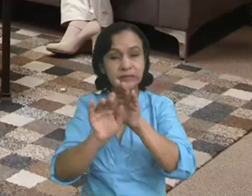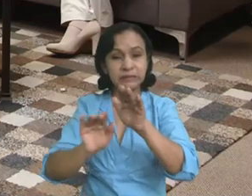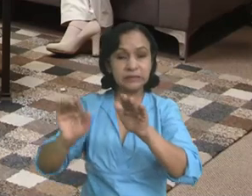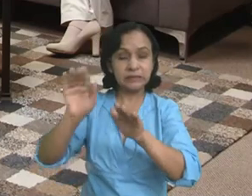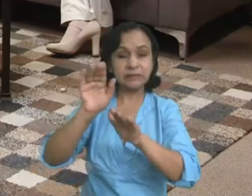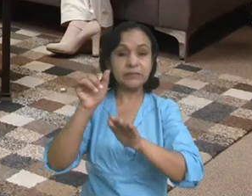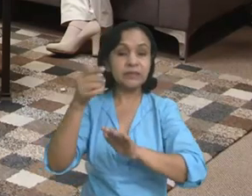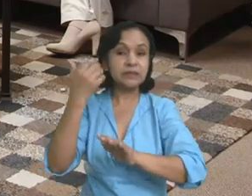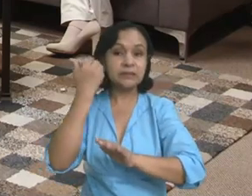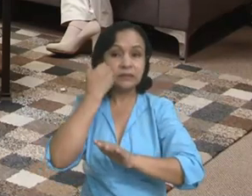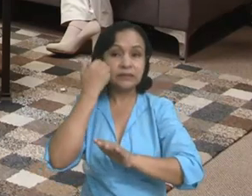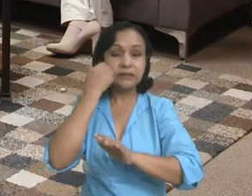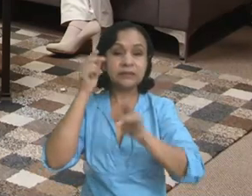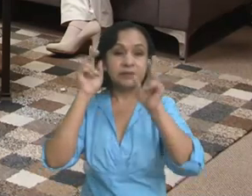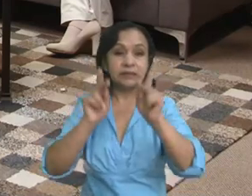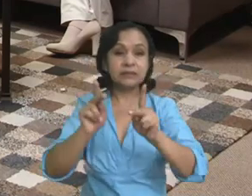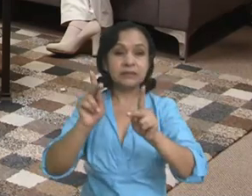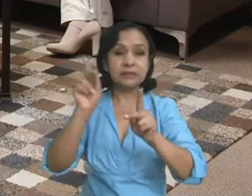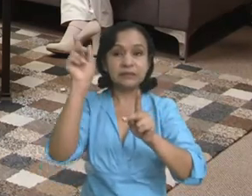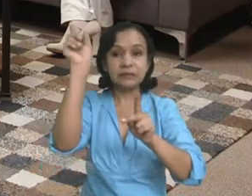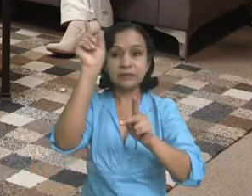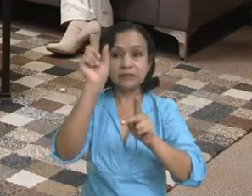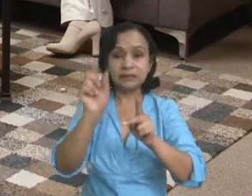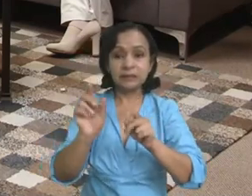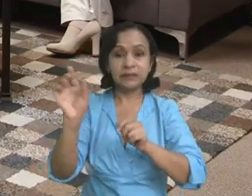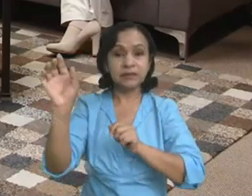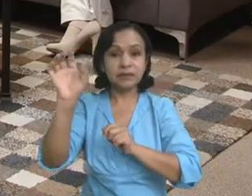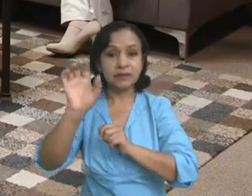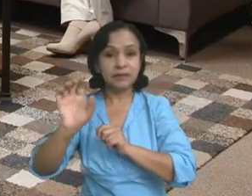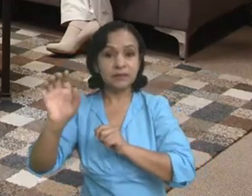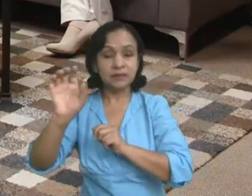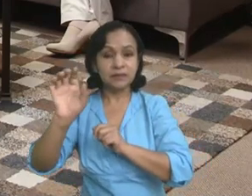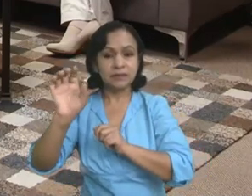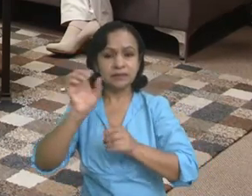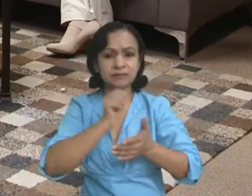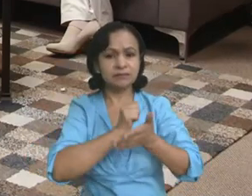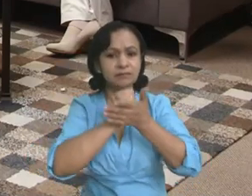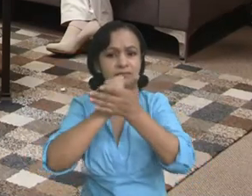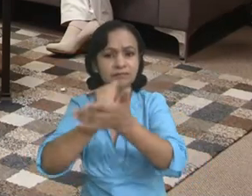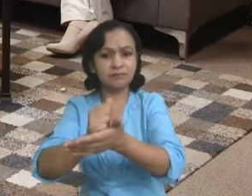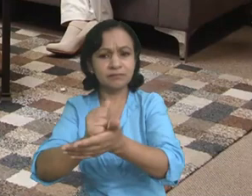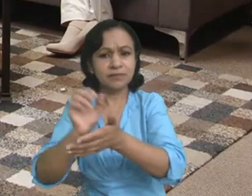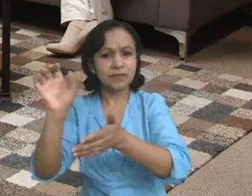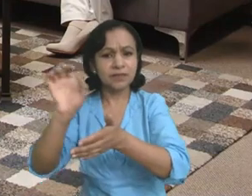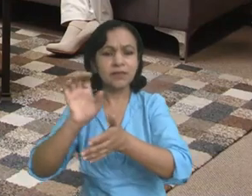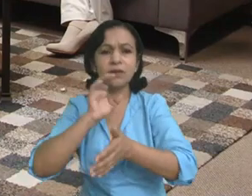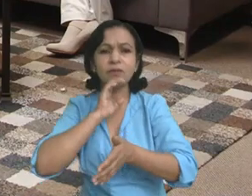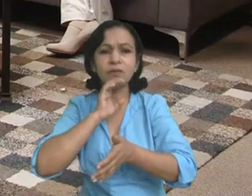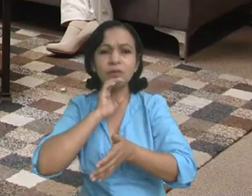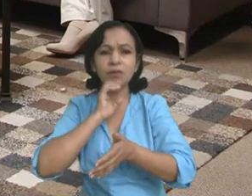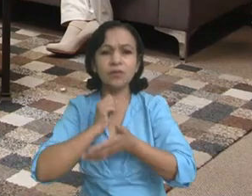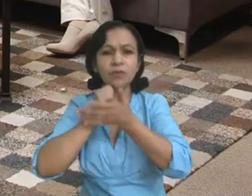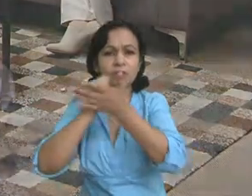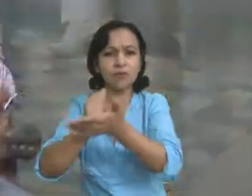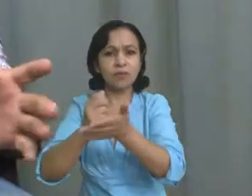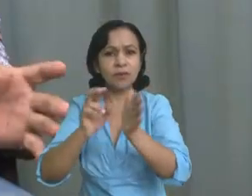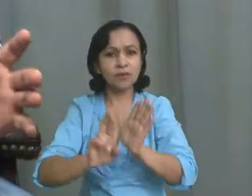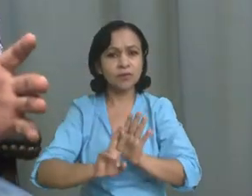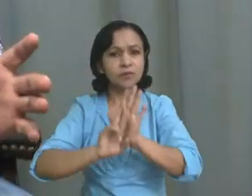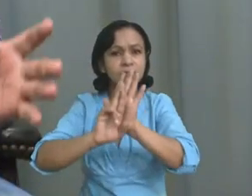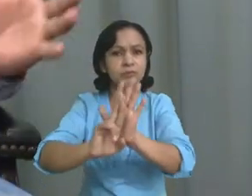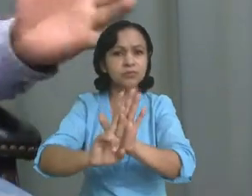embajador, Italia, ¿no? La Unión Europea. Así es. Cuba brindando apoyo solidario. En una respuesta